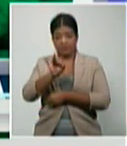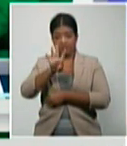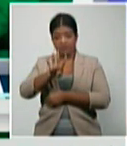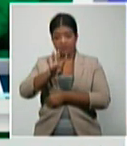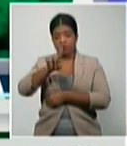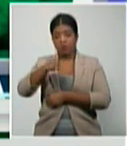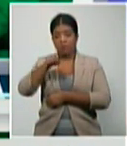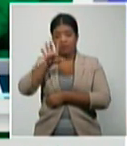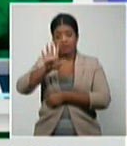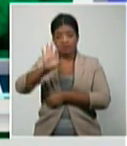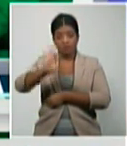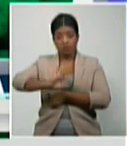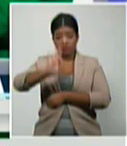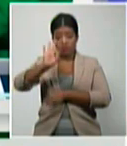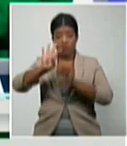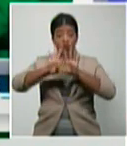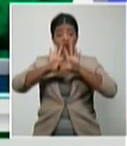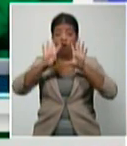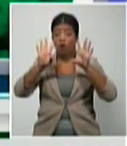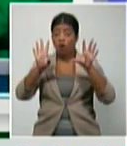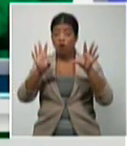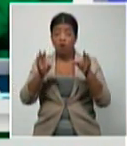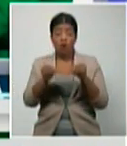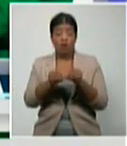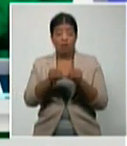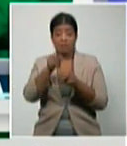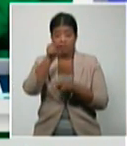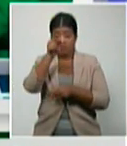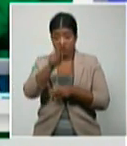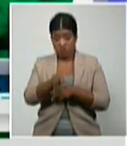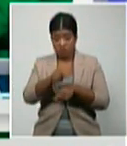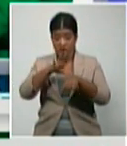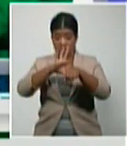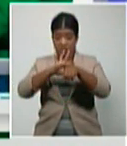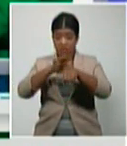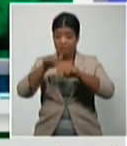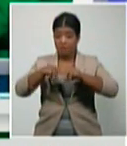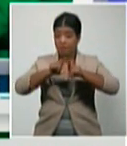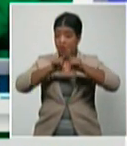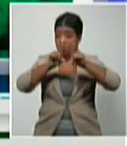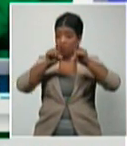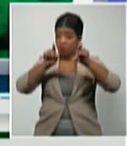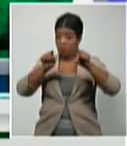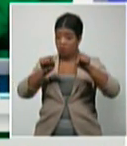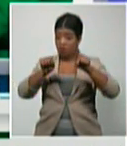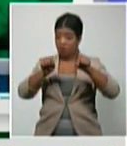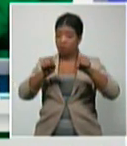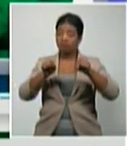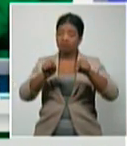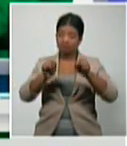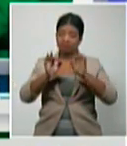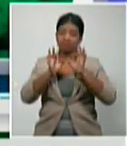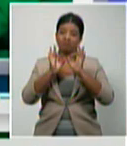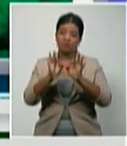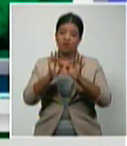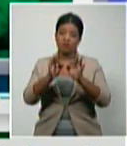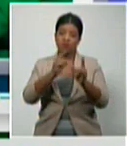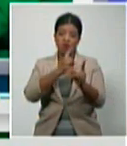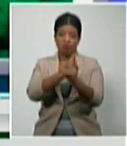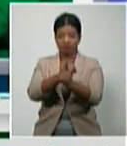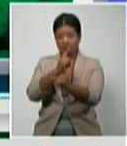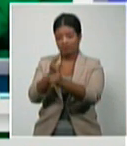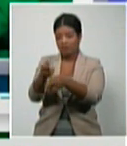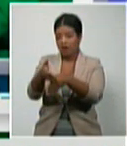74,5% de todas las personas que se han diagnosticado en Cuba han tenido como antecedente ser contacto de un